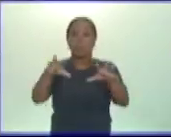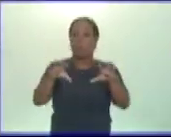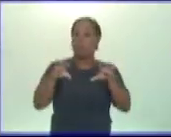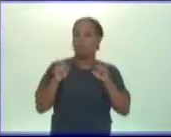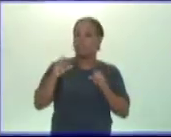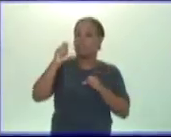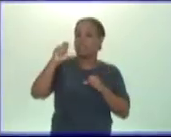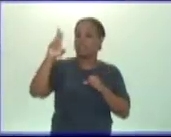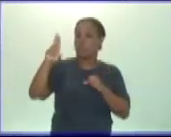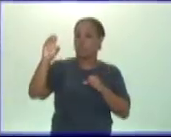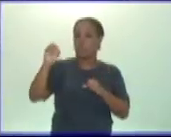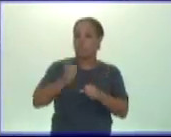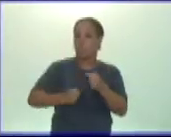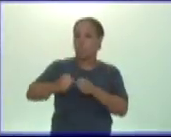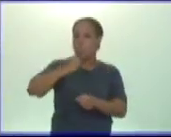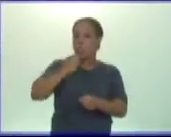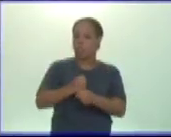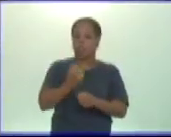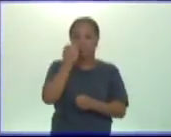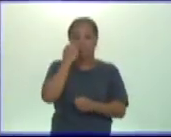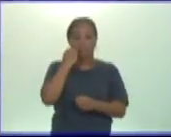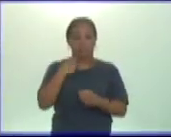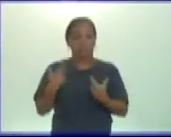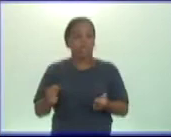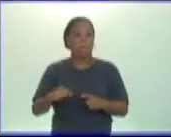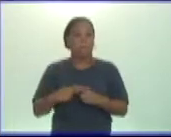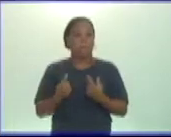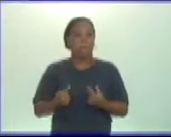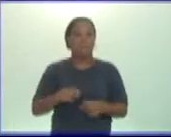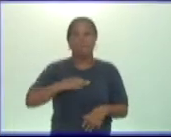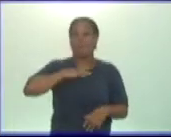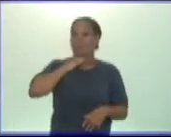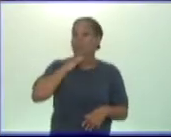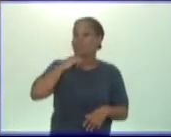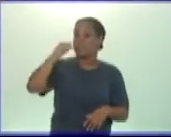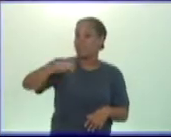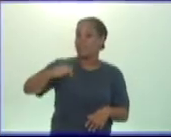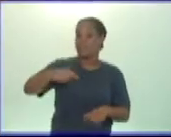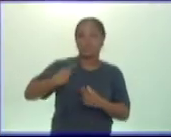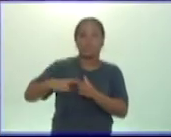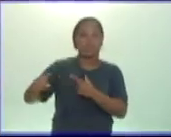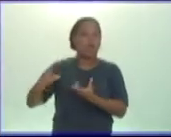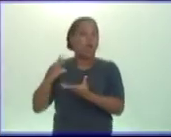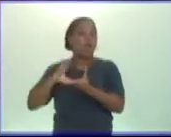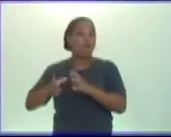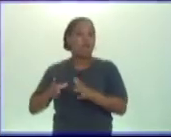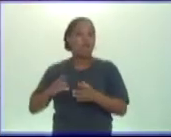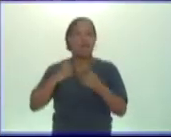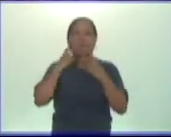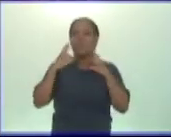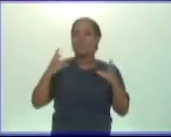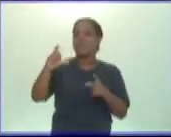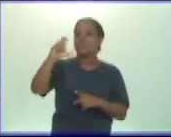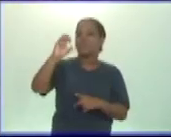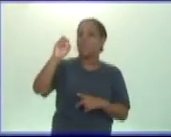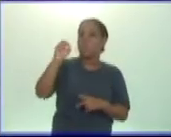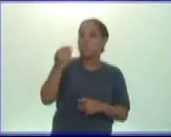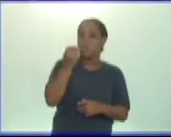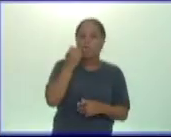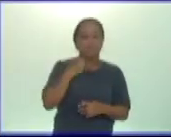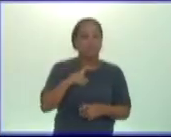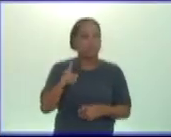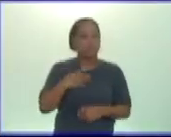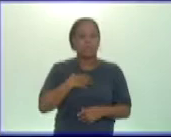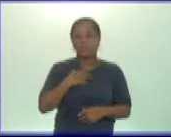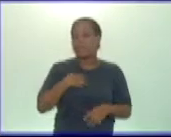carbono. Sin embargo, la capacidad de estas y otras formas de vida vegetal para absorber dióxido de carbono no mantiene